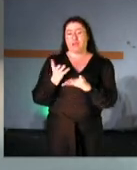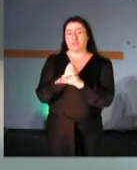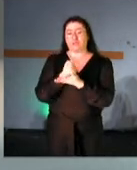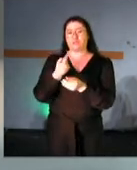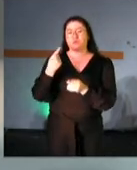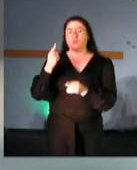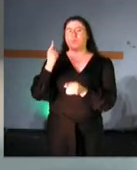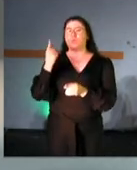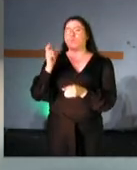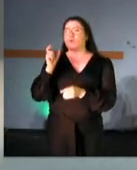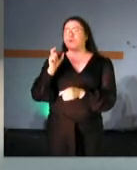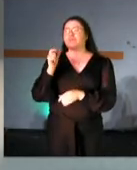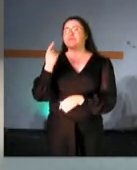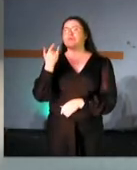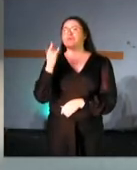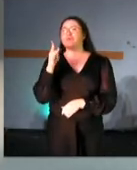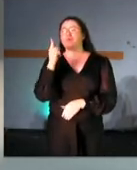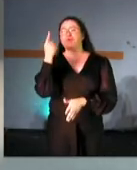en julio de